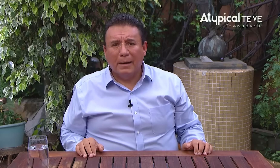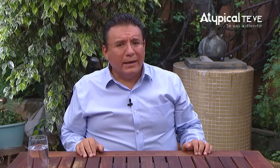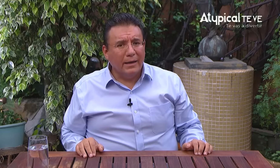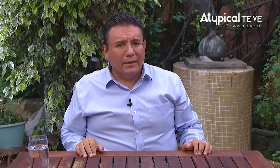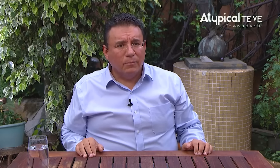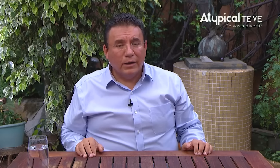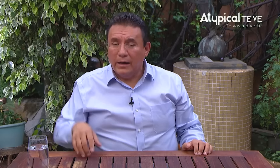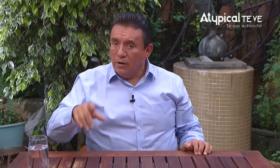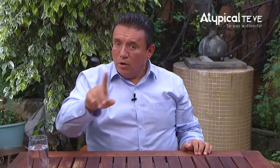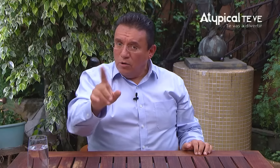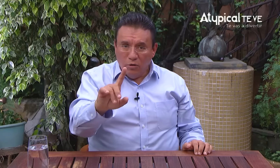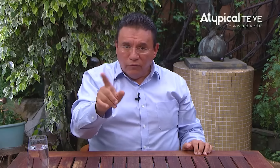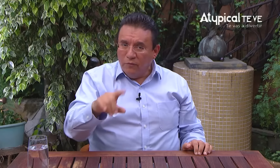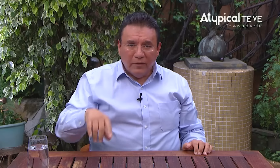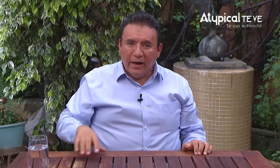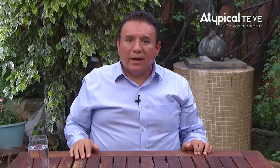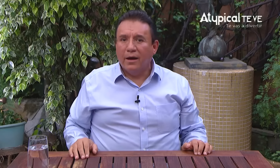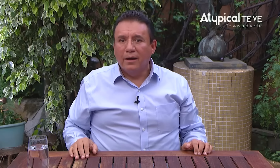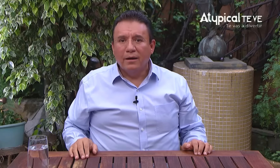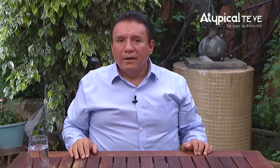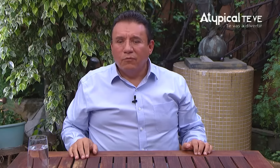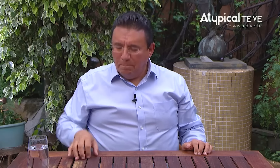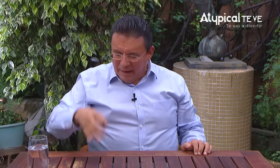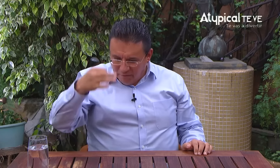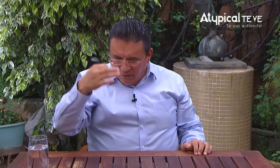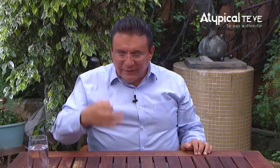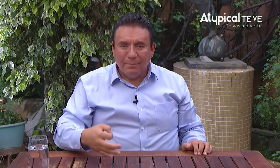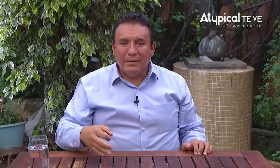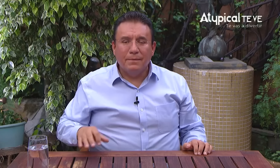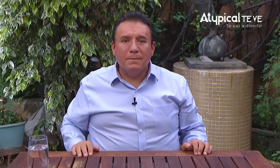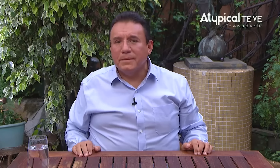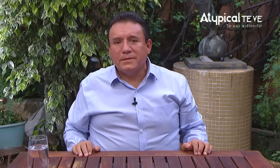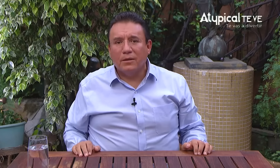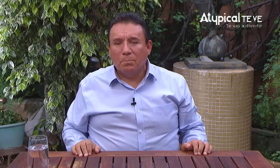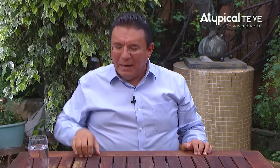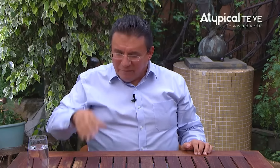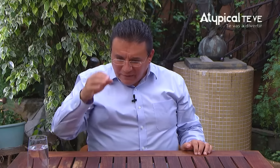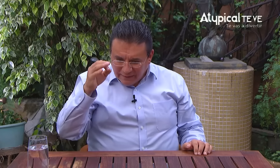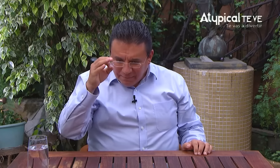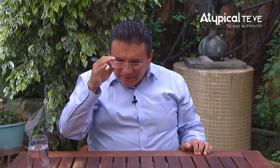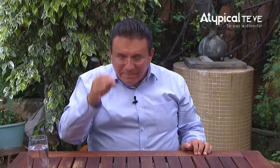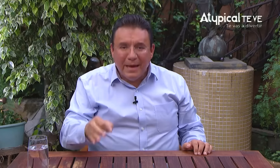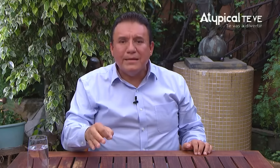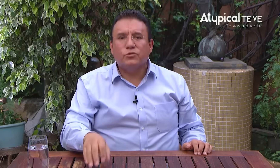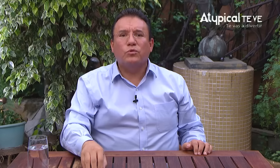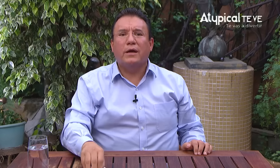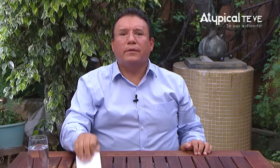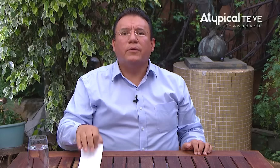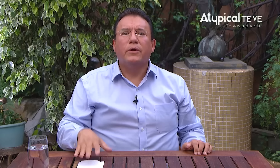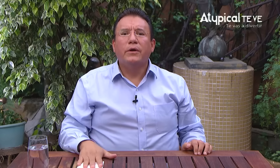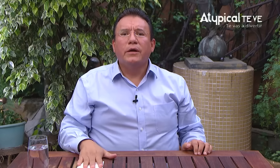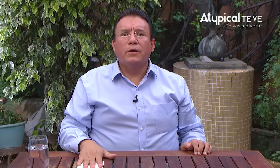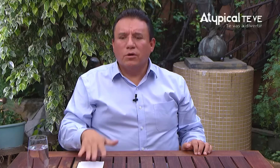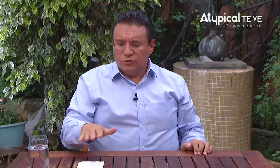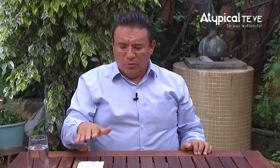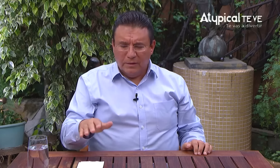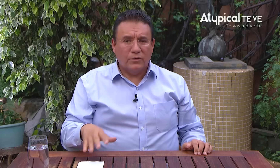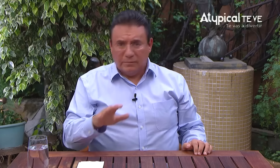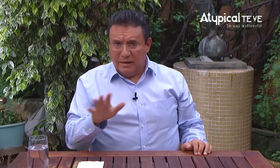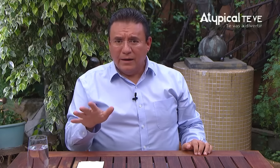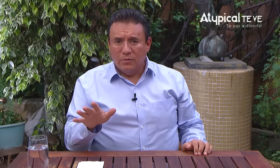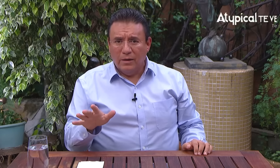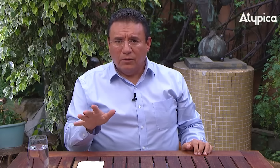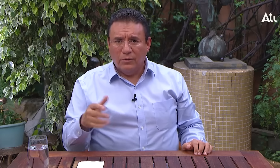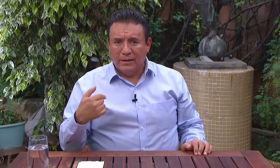la página de Morena. No fue un fake. Fue perfectamente bien pensado, perfectamente bien estudiado. Y luego este